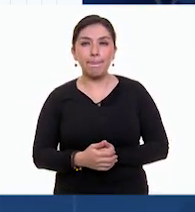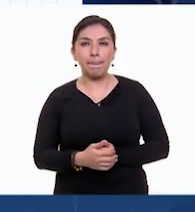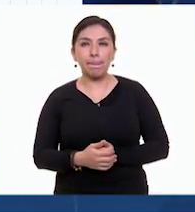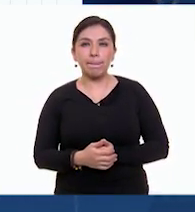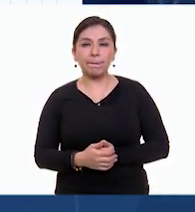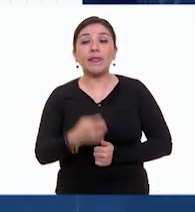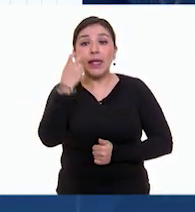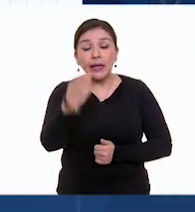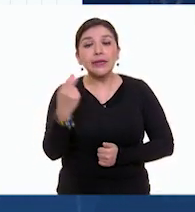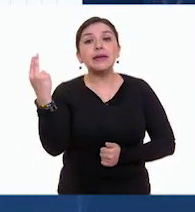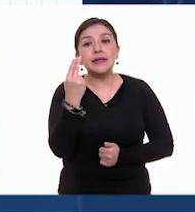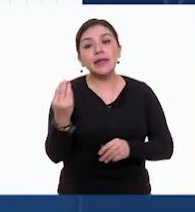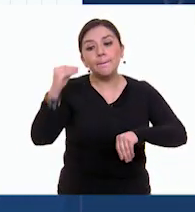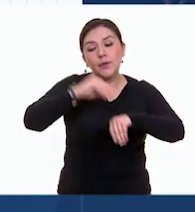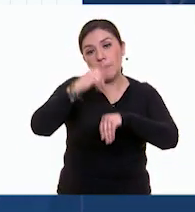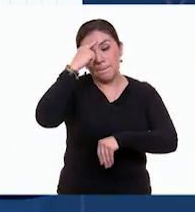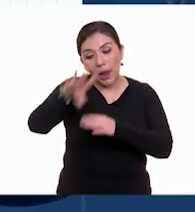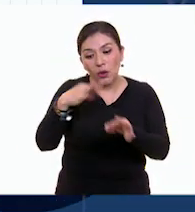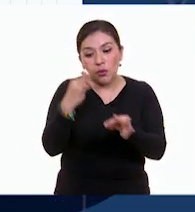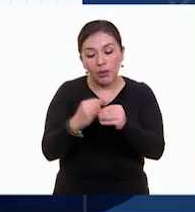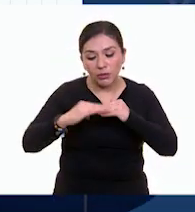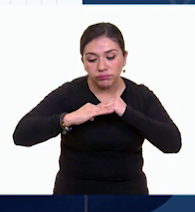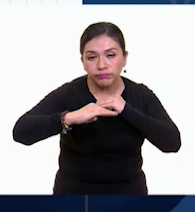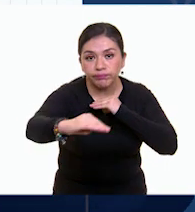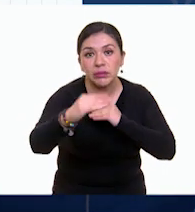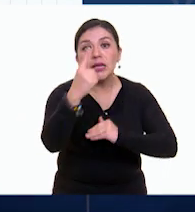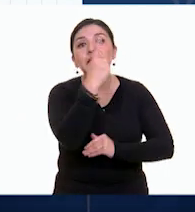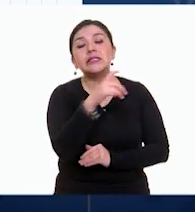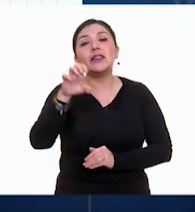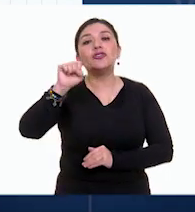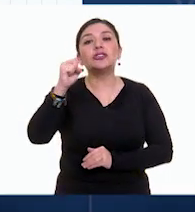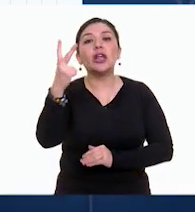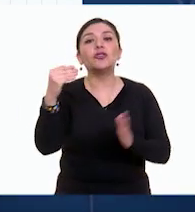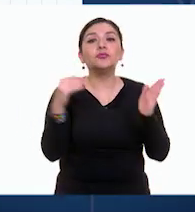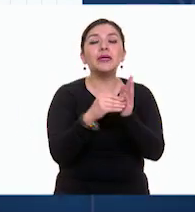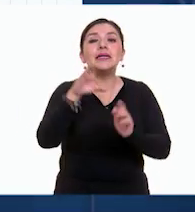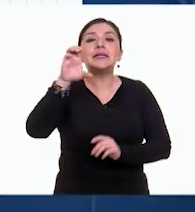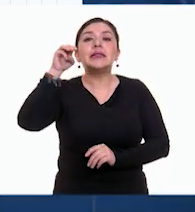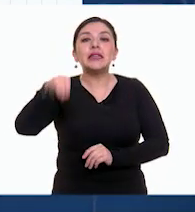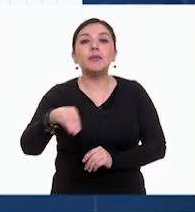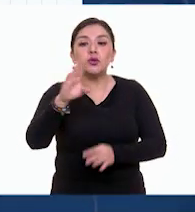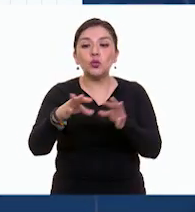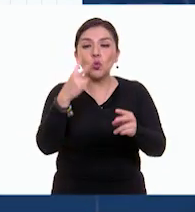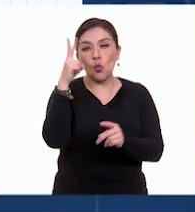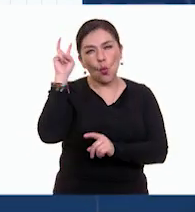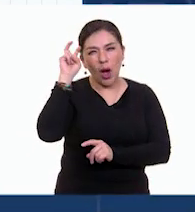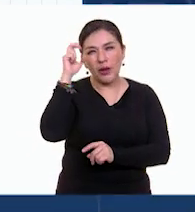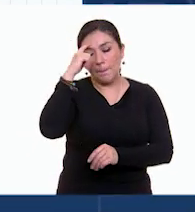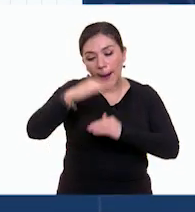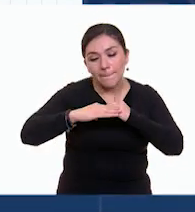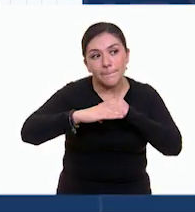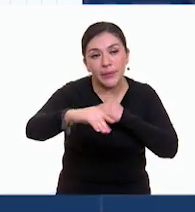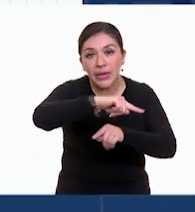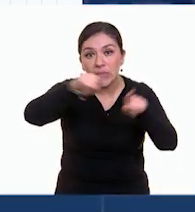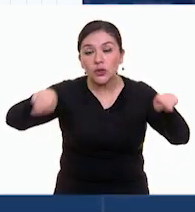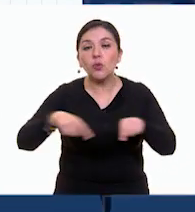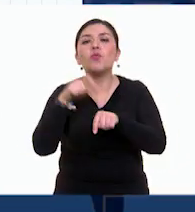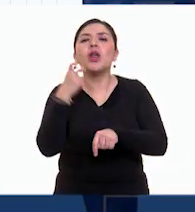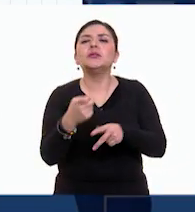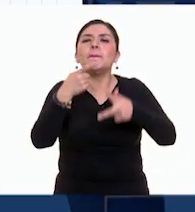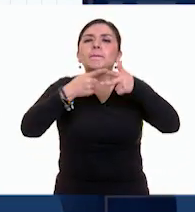lado que se requieren para cubrir los 162,000 centímetros cuadrados del piso, ya que